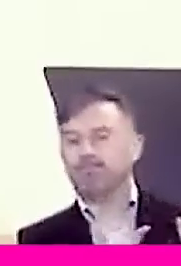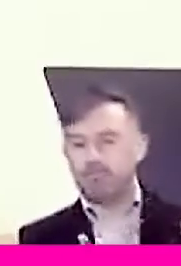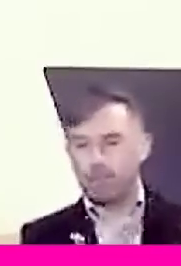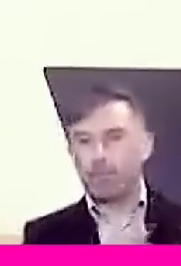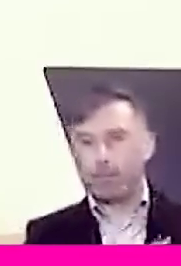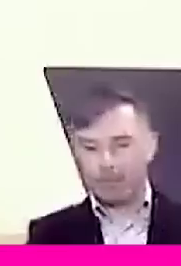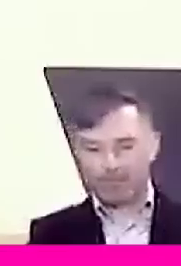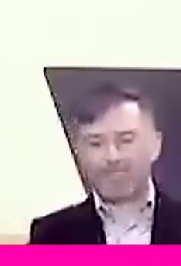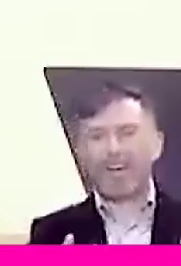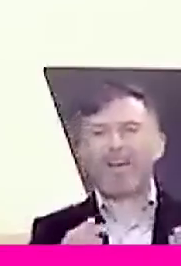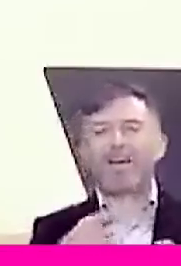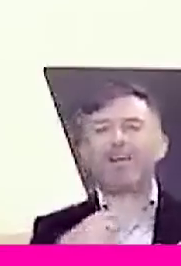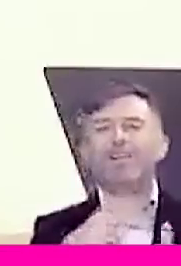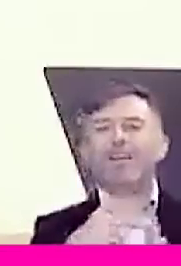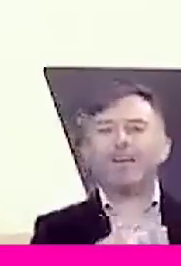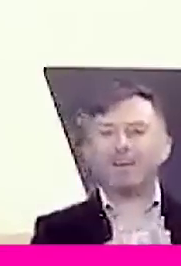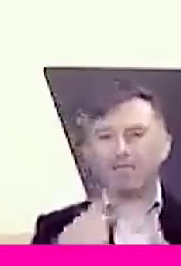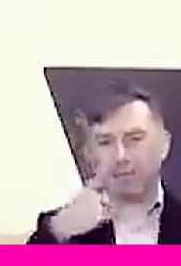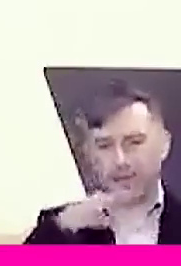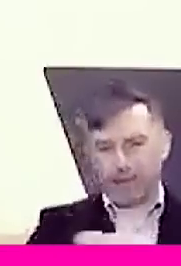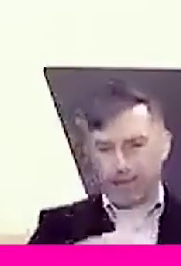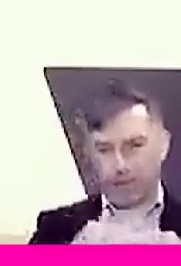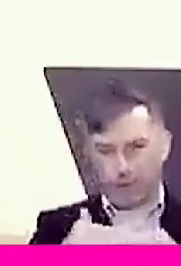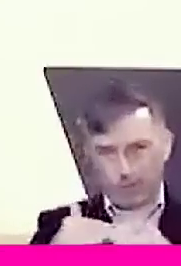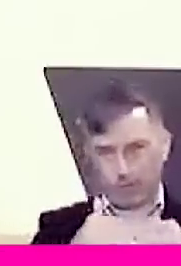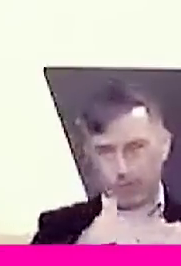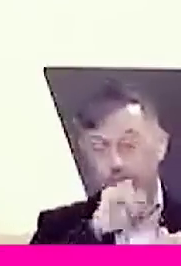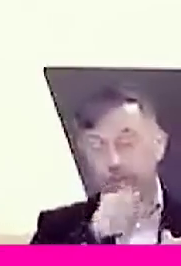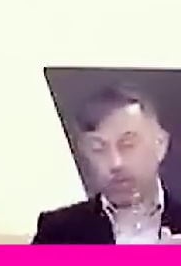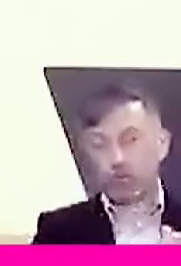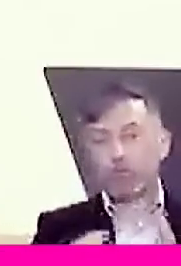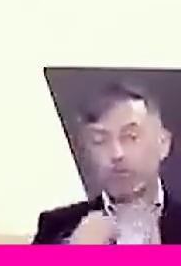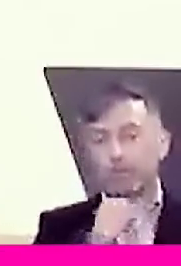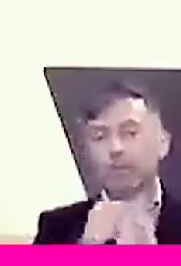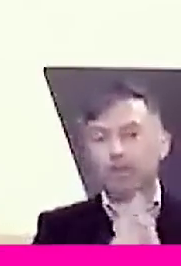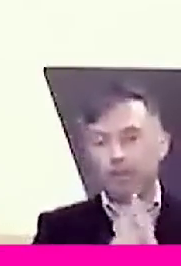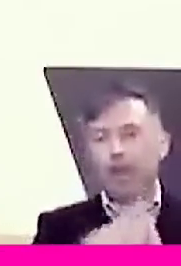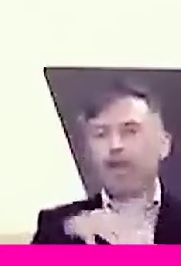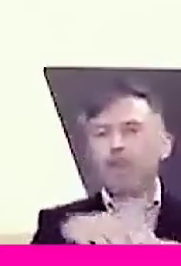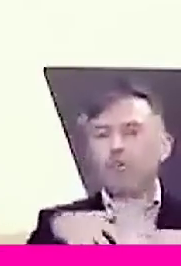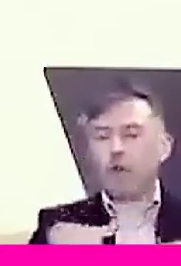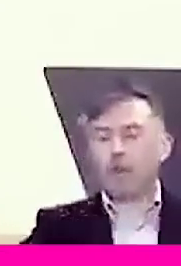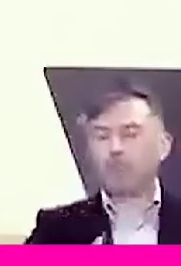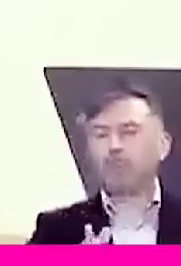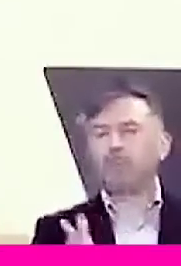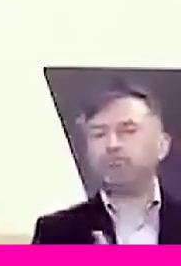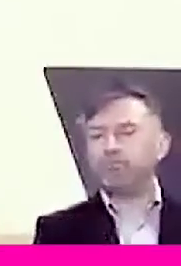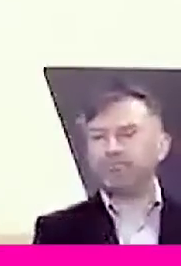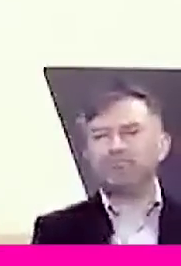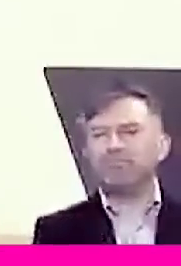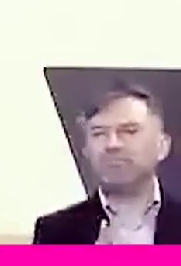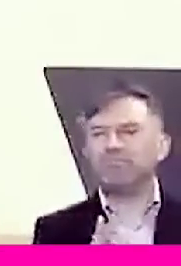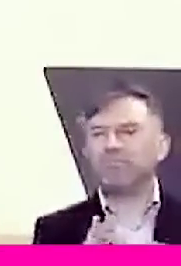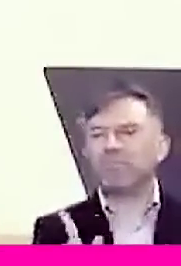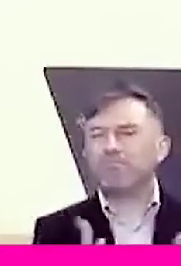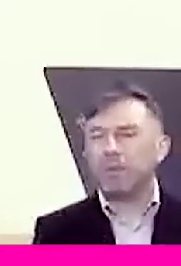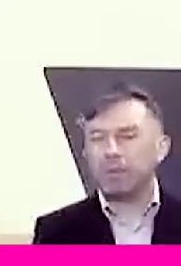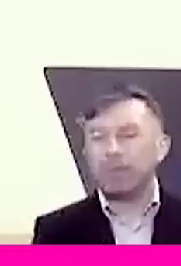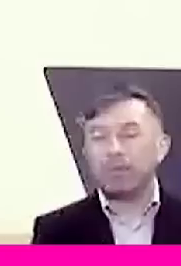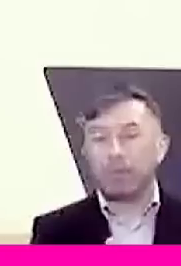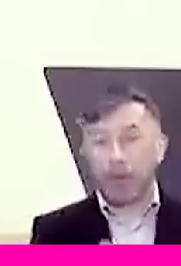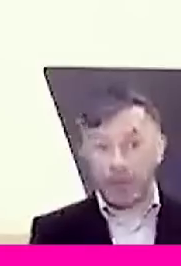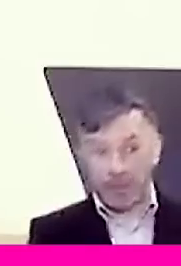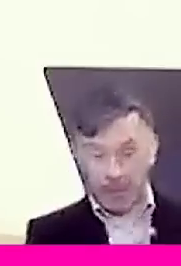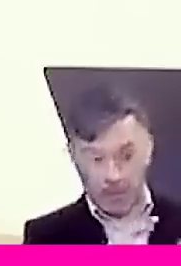juego democrático Y por consiguiente en la integridad de nuestro sistema electoral para decirlo en breve la reforma afecta gravemente